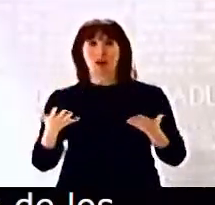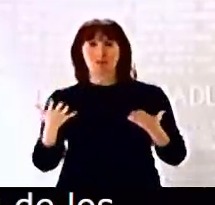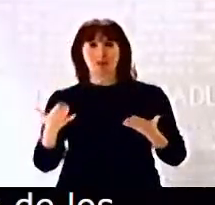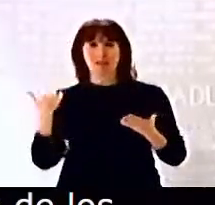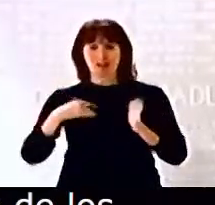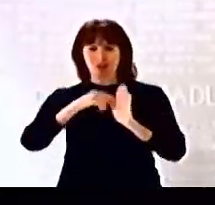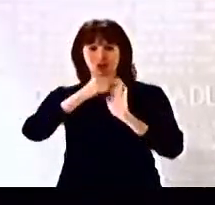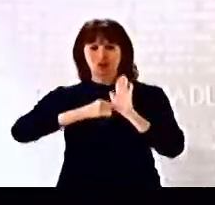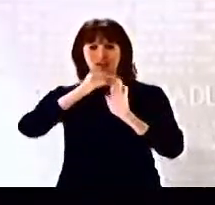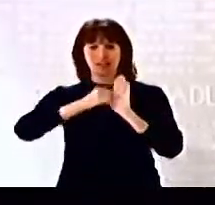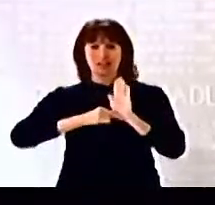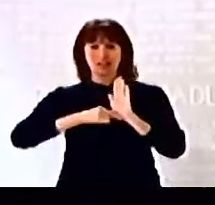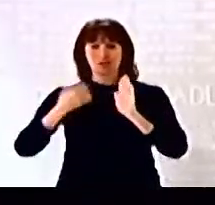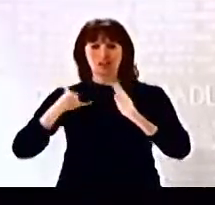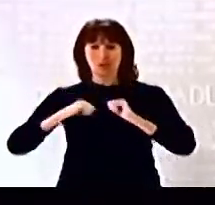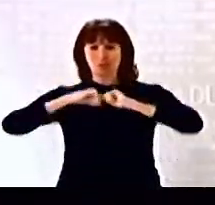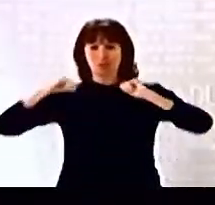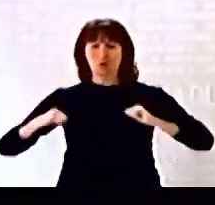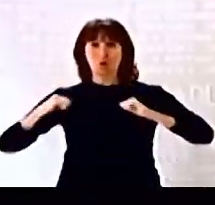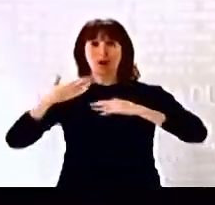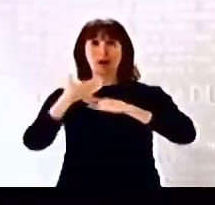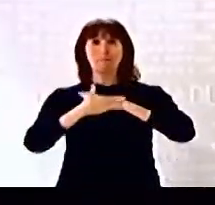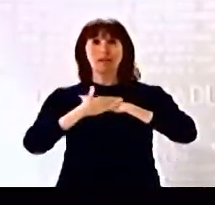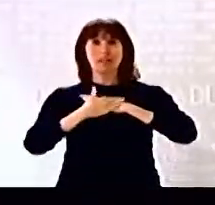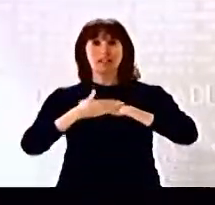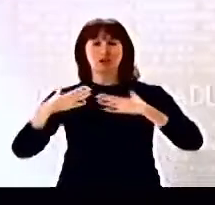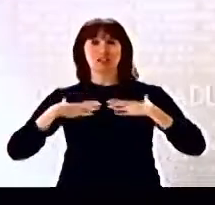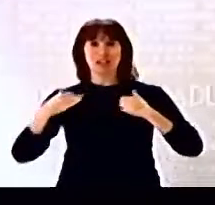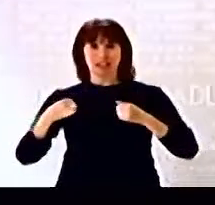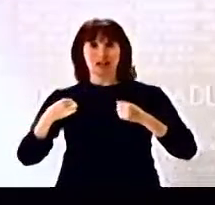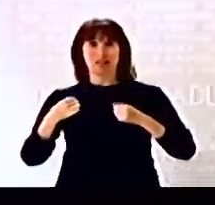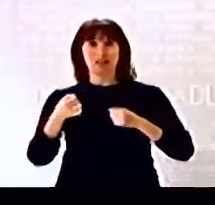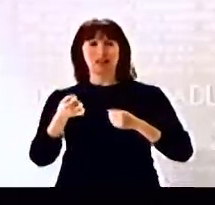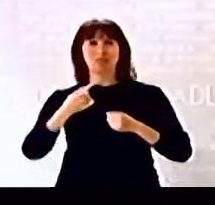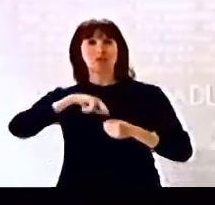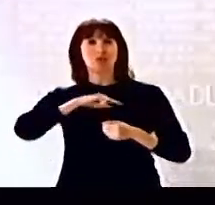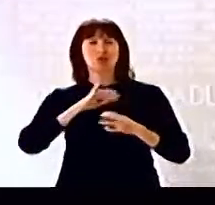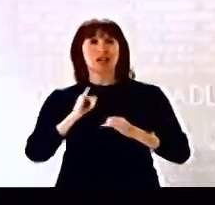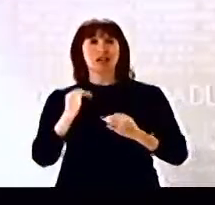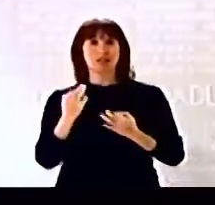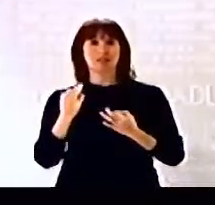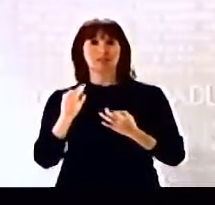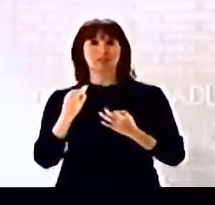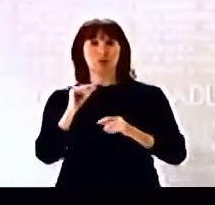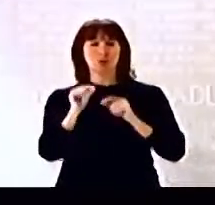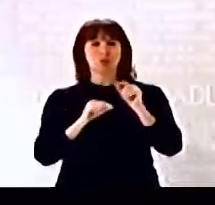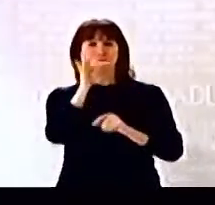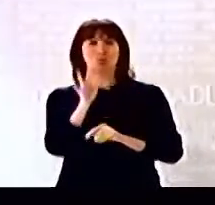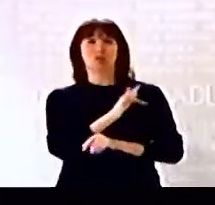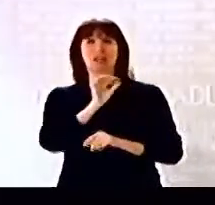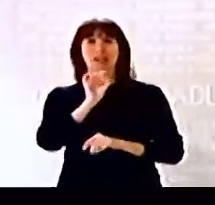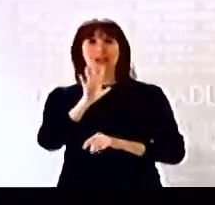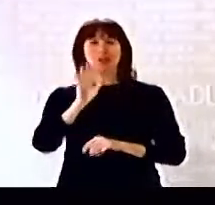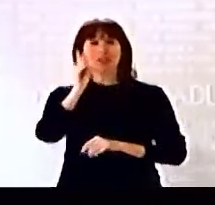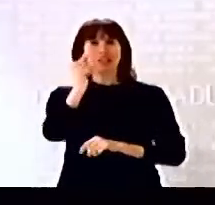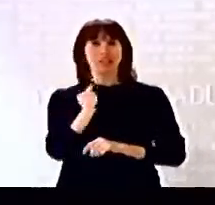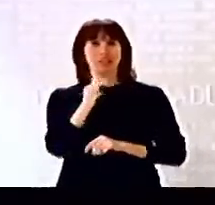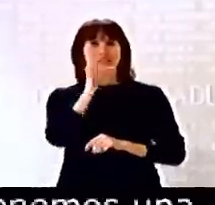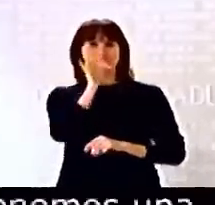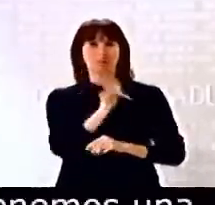los datos consolidados en el Ministerio de Sanidad, tenemos una incidencia acumulada a los 14 días